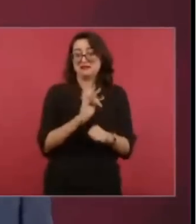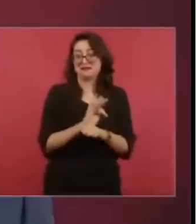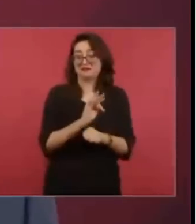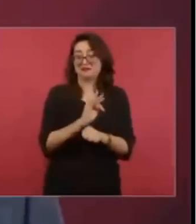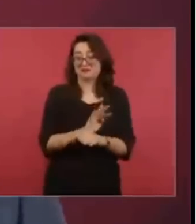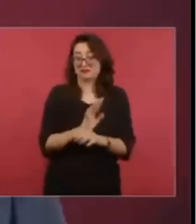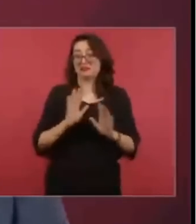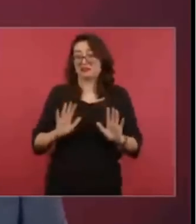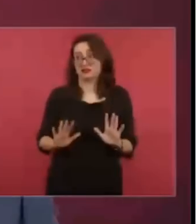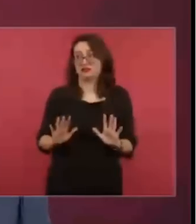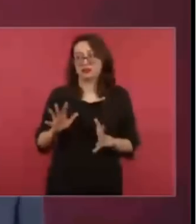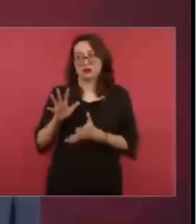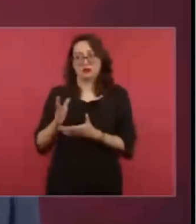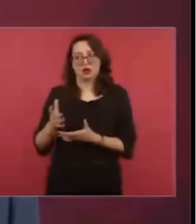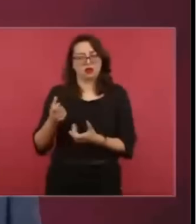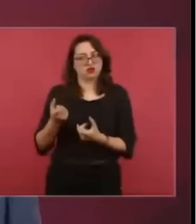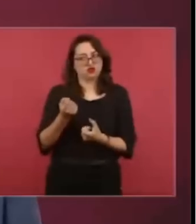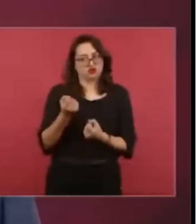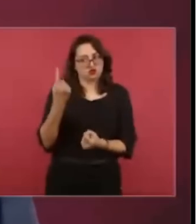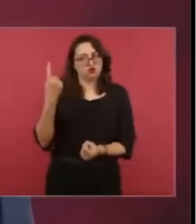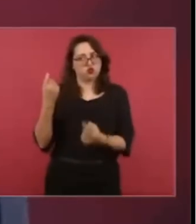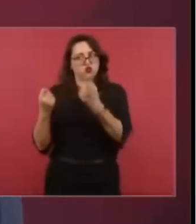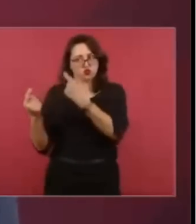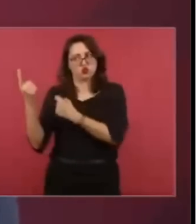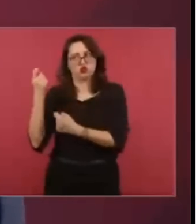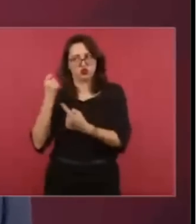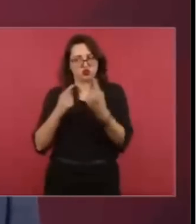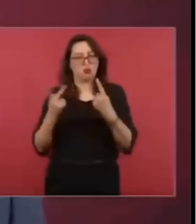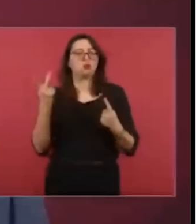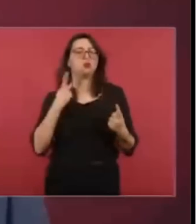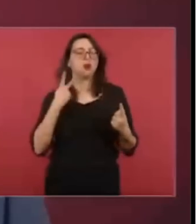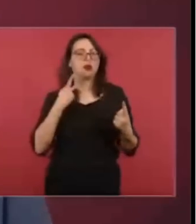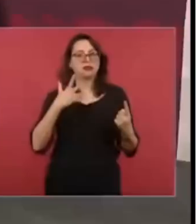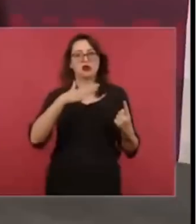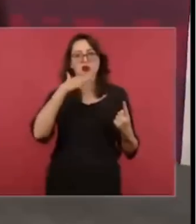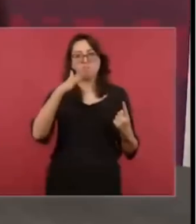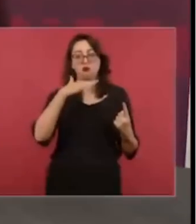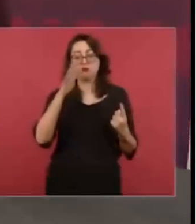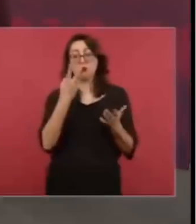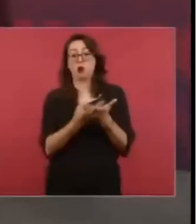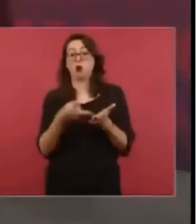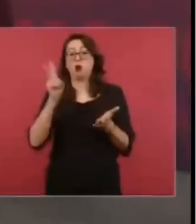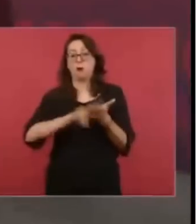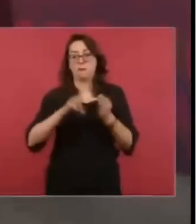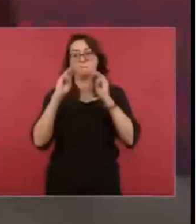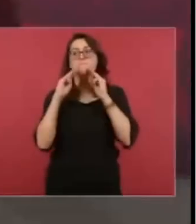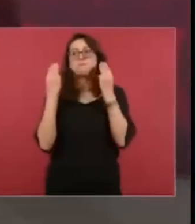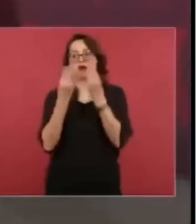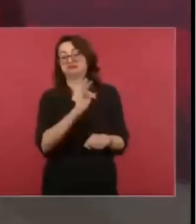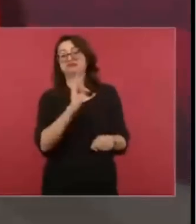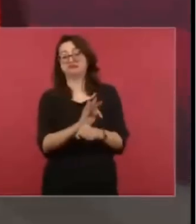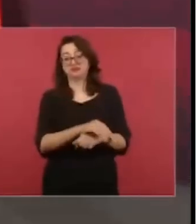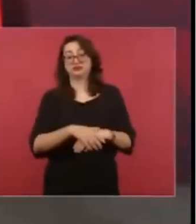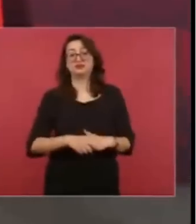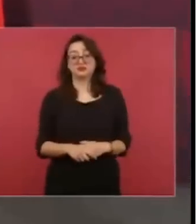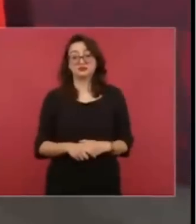Sus grandes Este Retiros Que les dan Amigos Son como